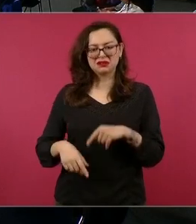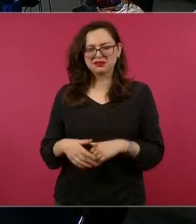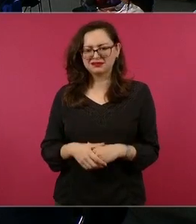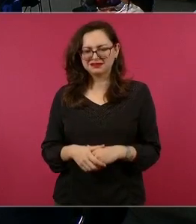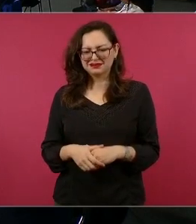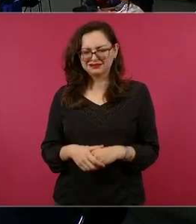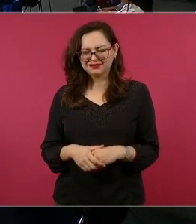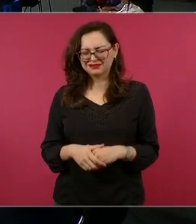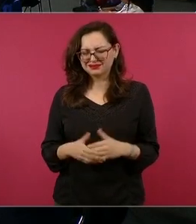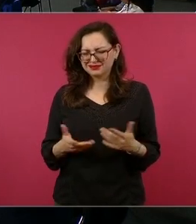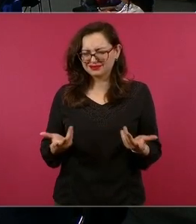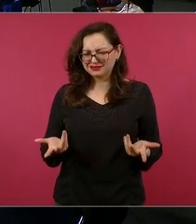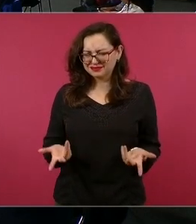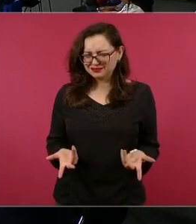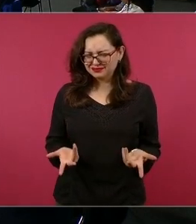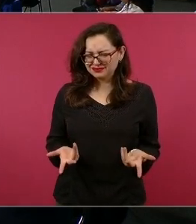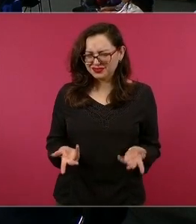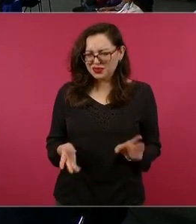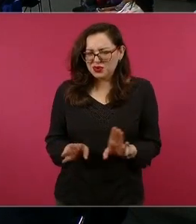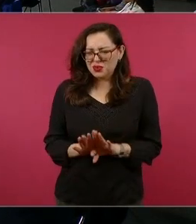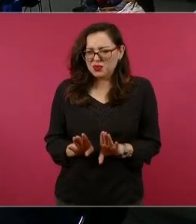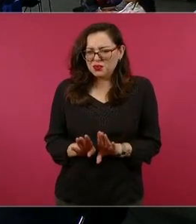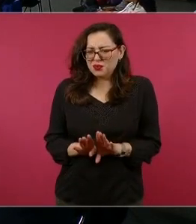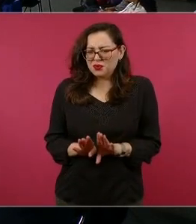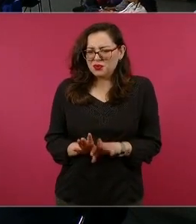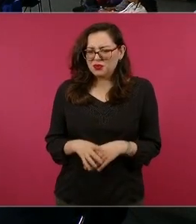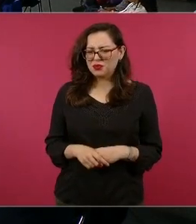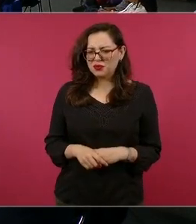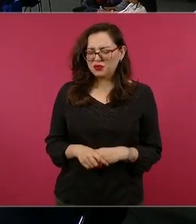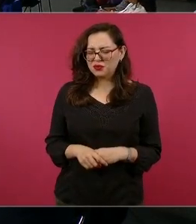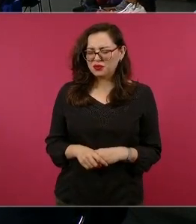se iban a expropiar las casas o